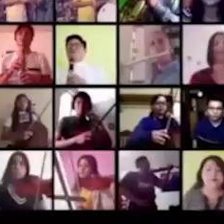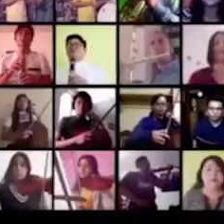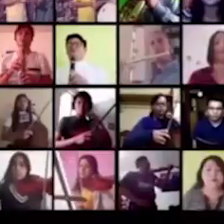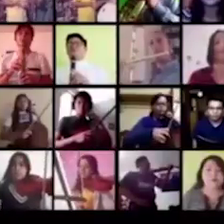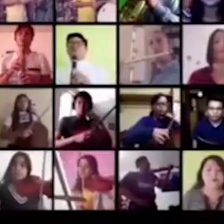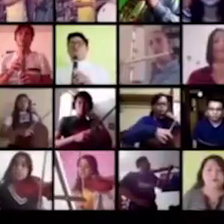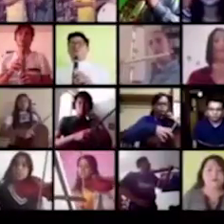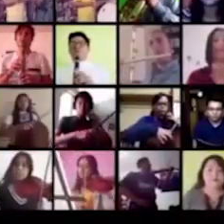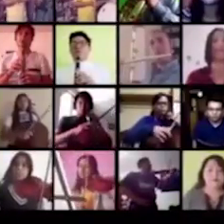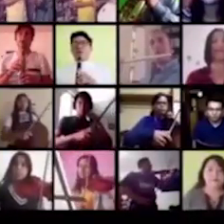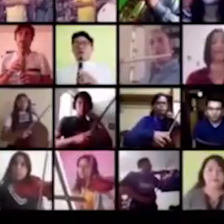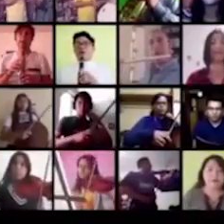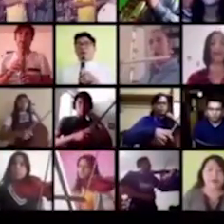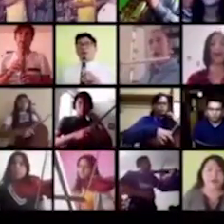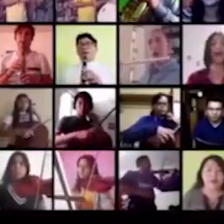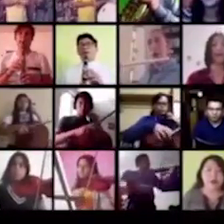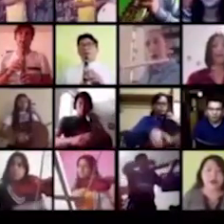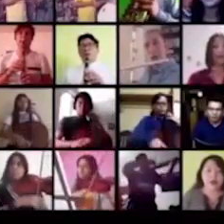¡Gracias!